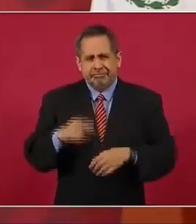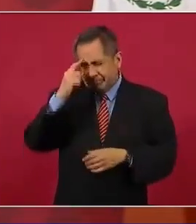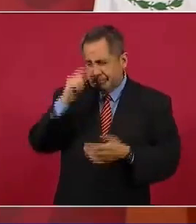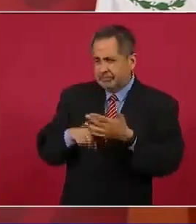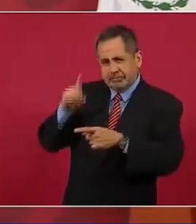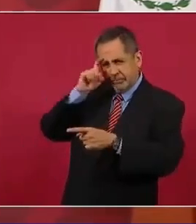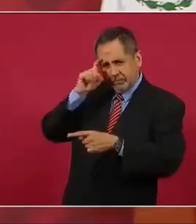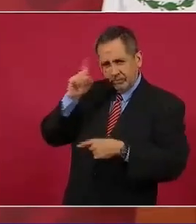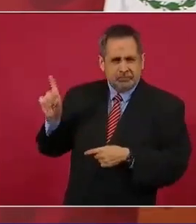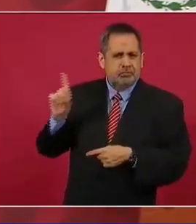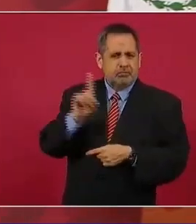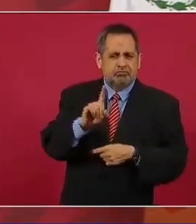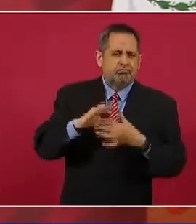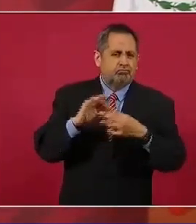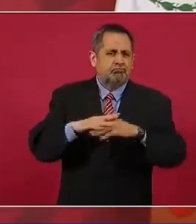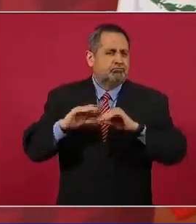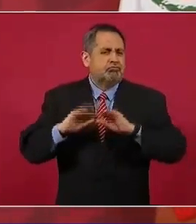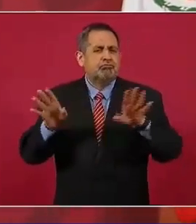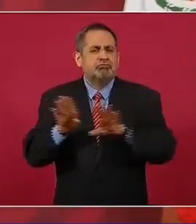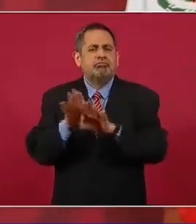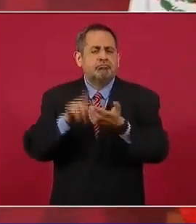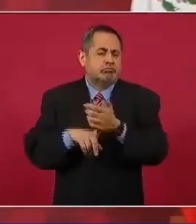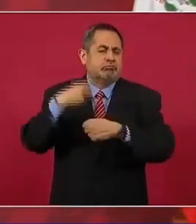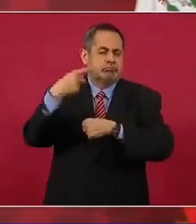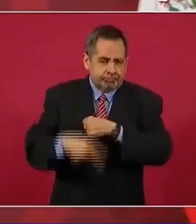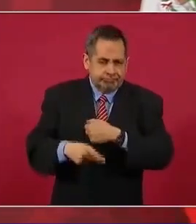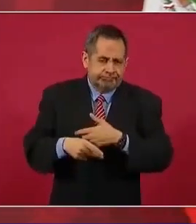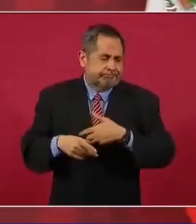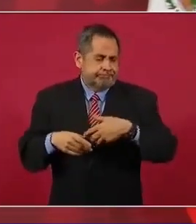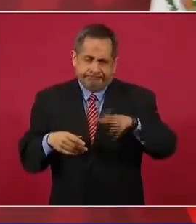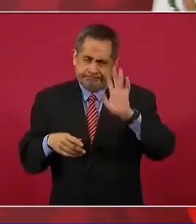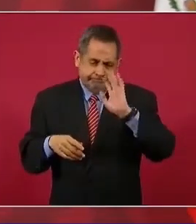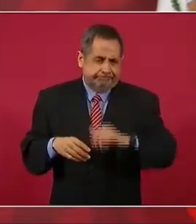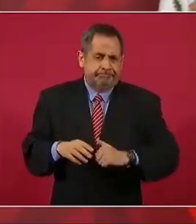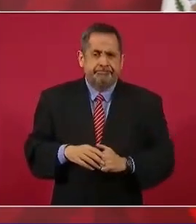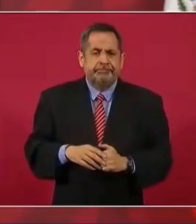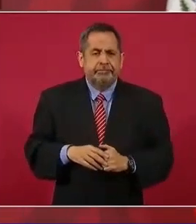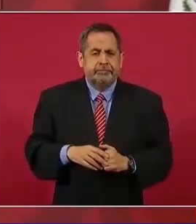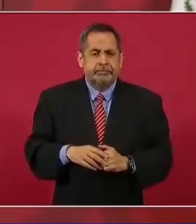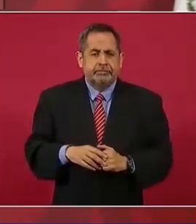podría explicar más sobre riesgos,